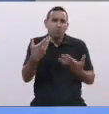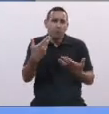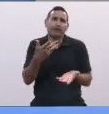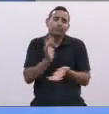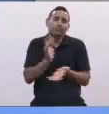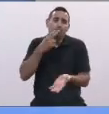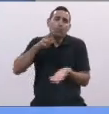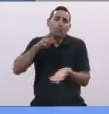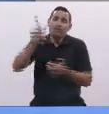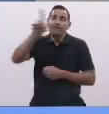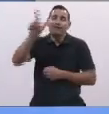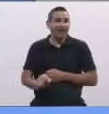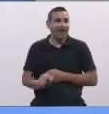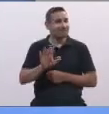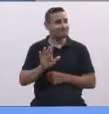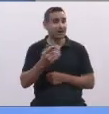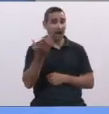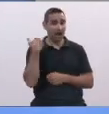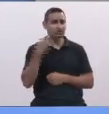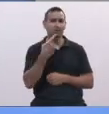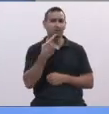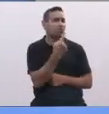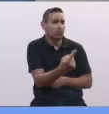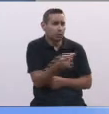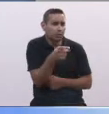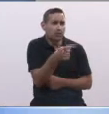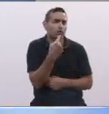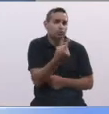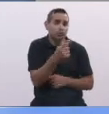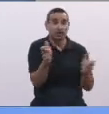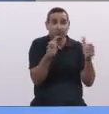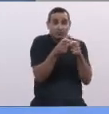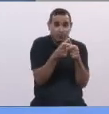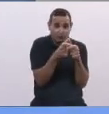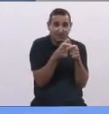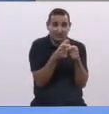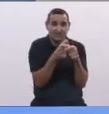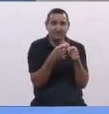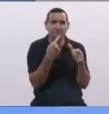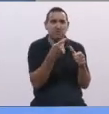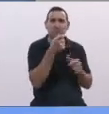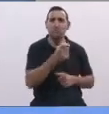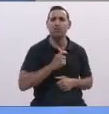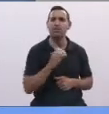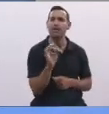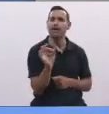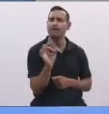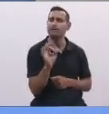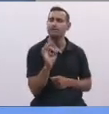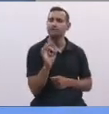aplicación federal, cuando nosotros hicimos esa consulta en las reuniones de comisiones, no recibimos